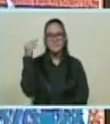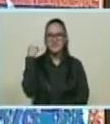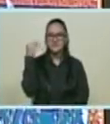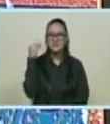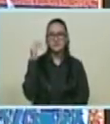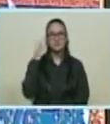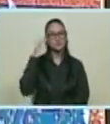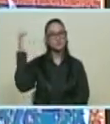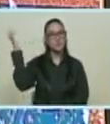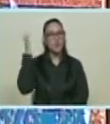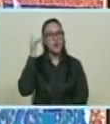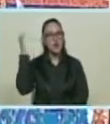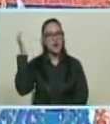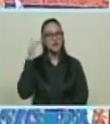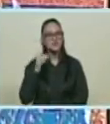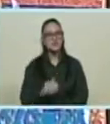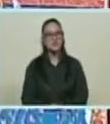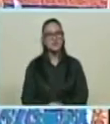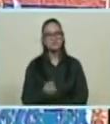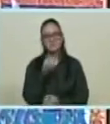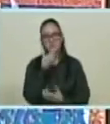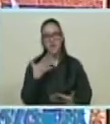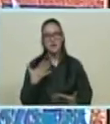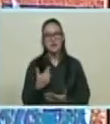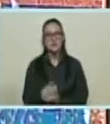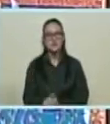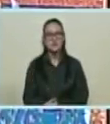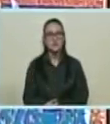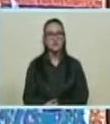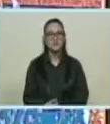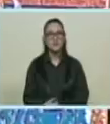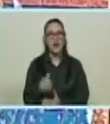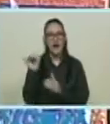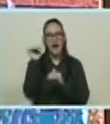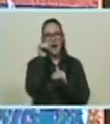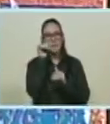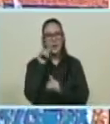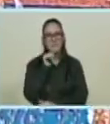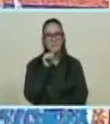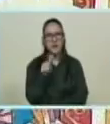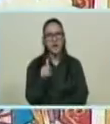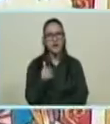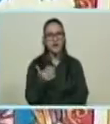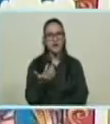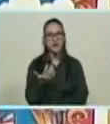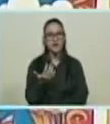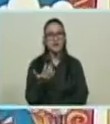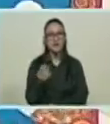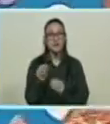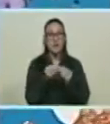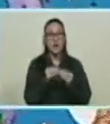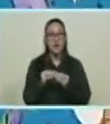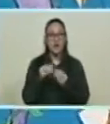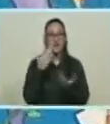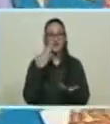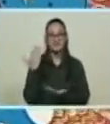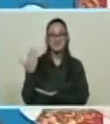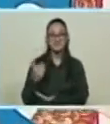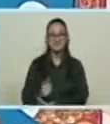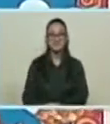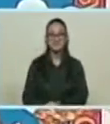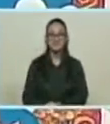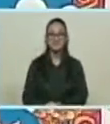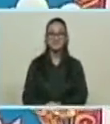pensamientos, sueños. Es una belleza. La toma es muy mala de la cámara, ¿verdad? Si tú me dices, yo puedo arreglar mi... ¡Ah!